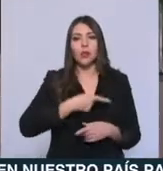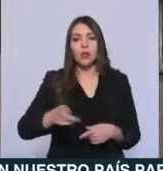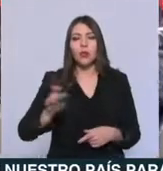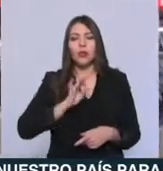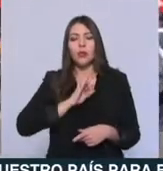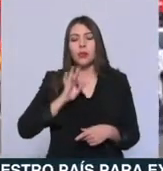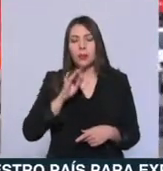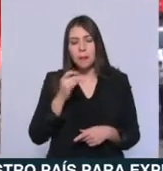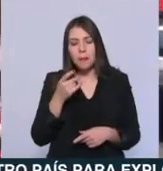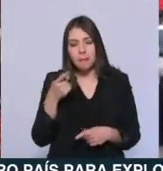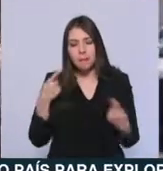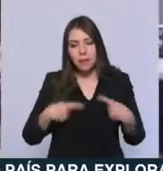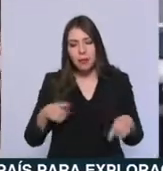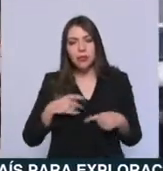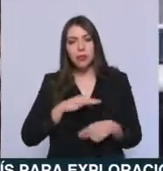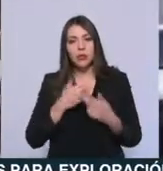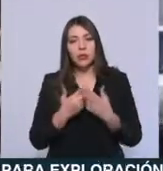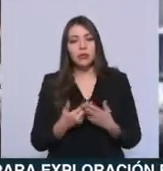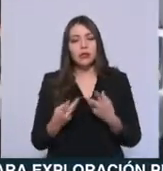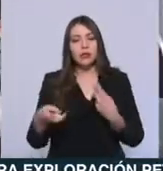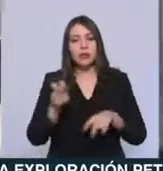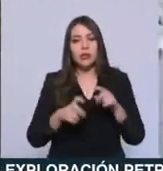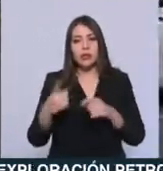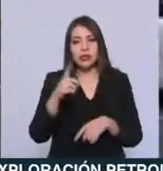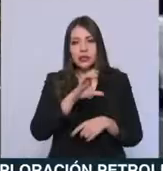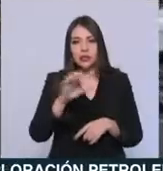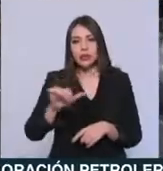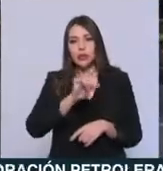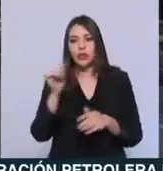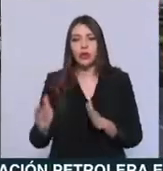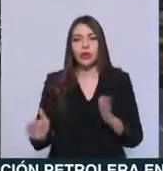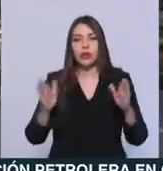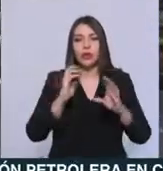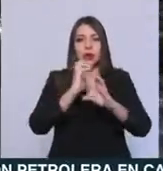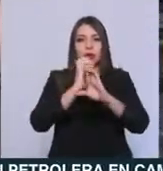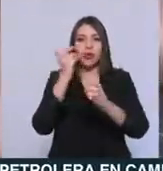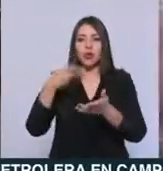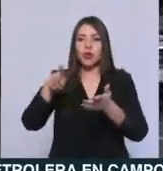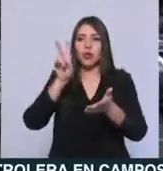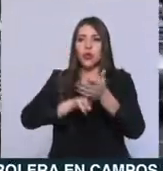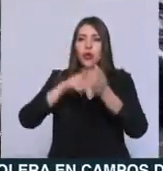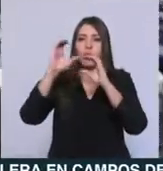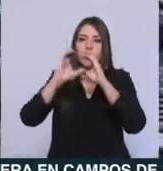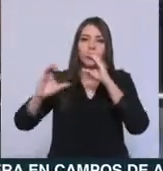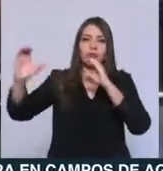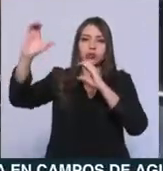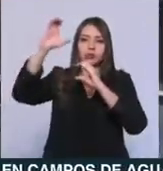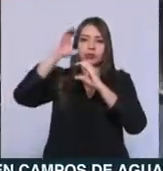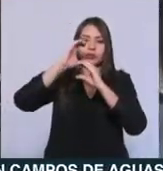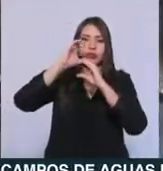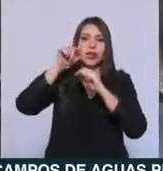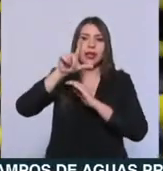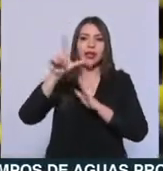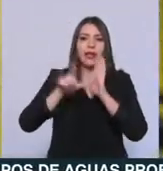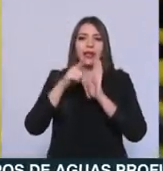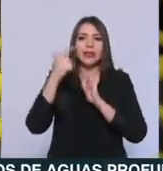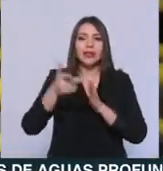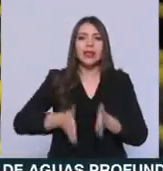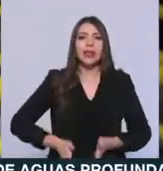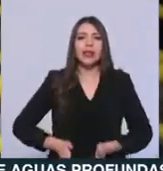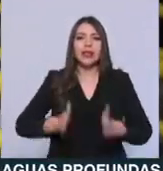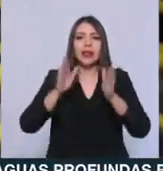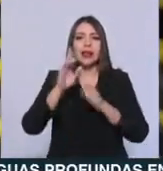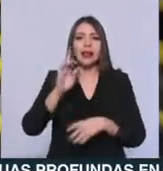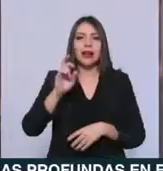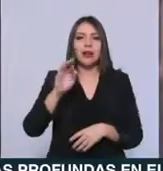usuarios, hasta los buses de doble piso para la línea 7 que pasa por el Paseo de la Reforma y con espacio para